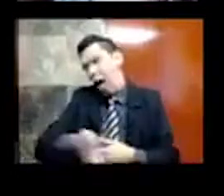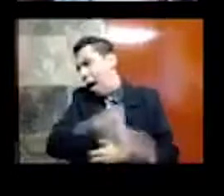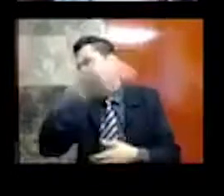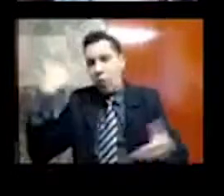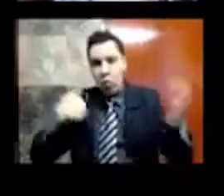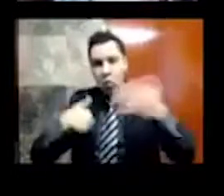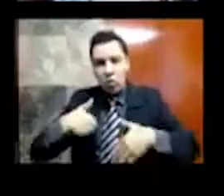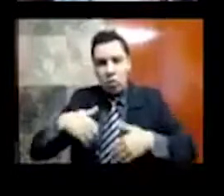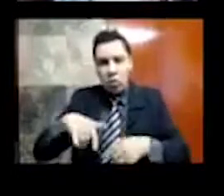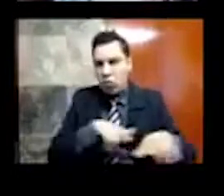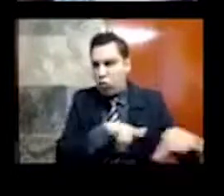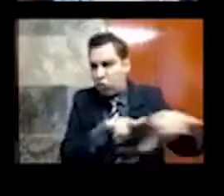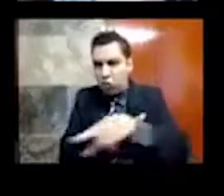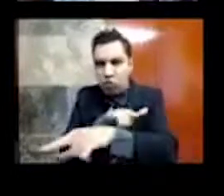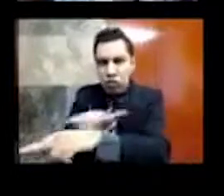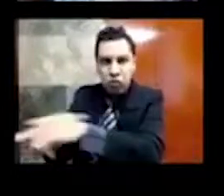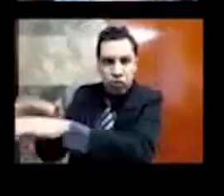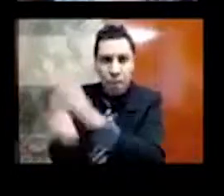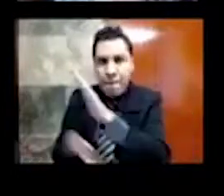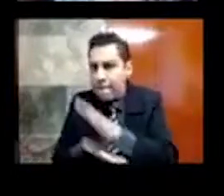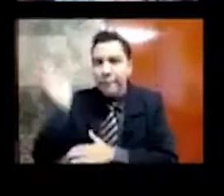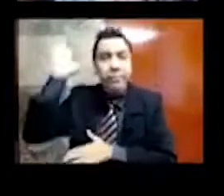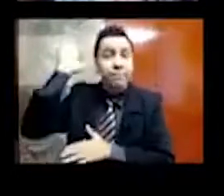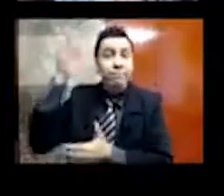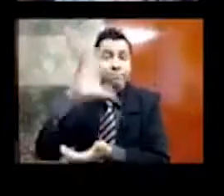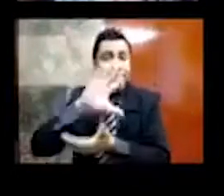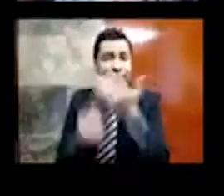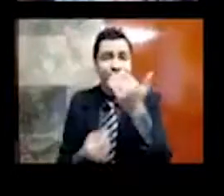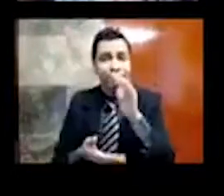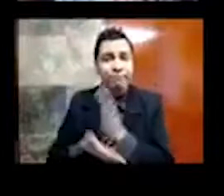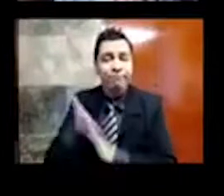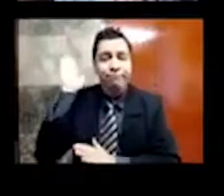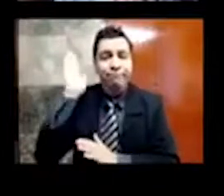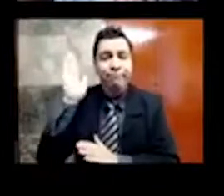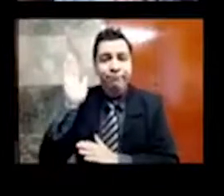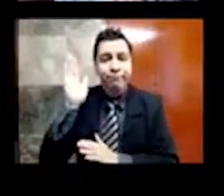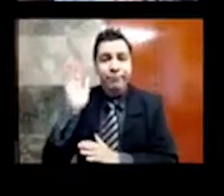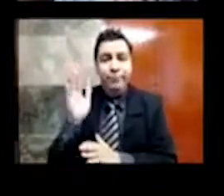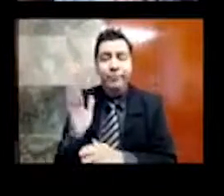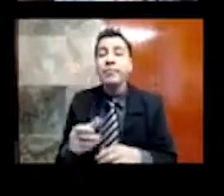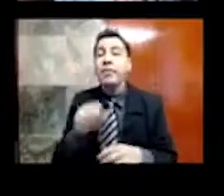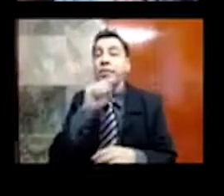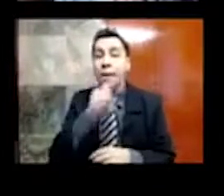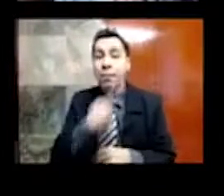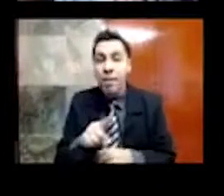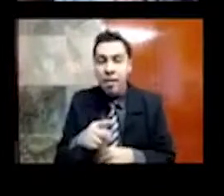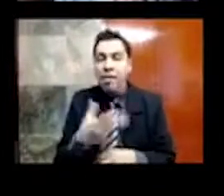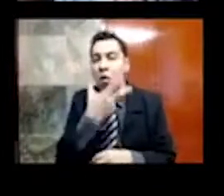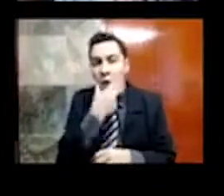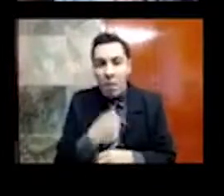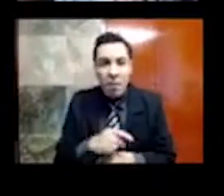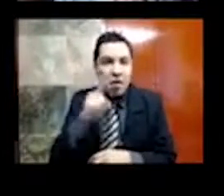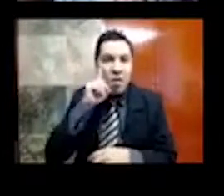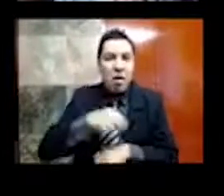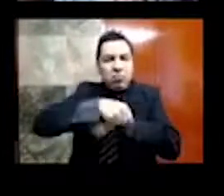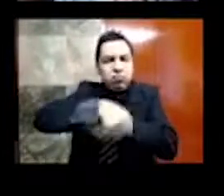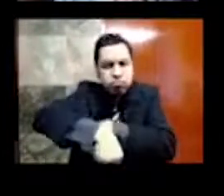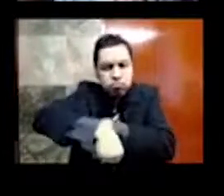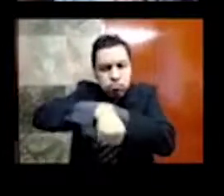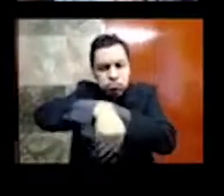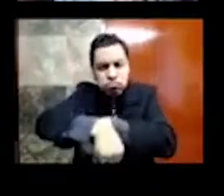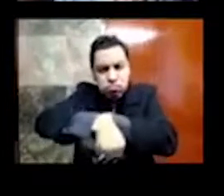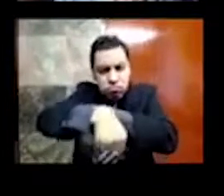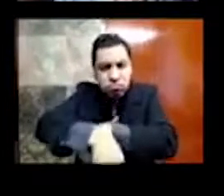carguen. Entonces, y se llevaban a los prisioneros, pero también se llevaban todo lo que